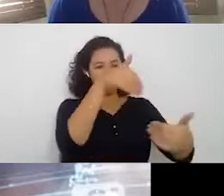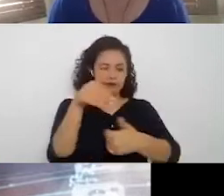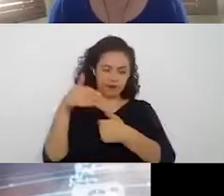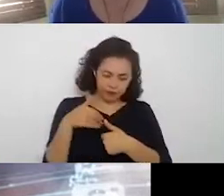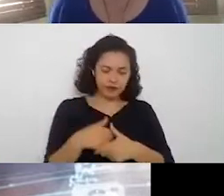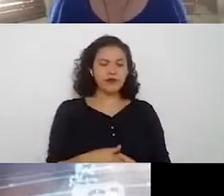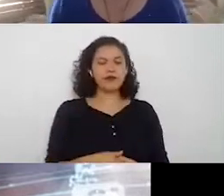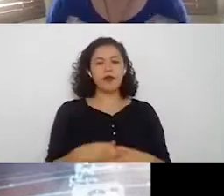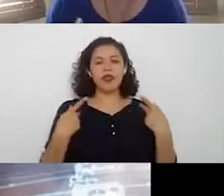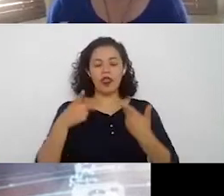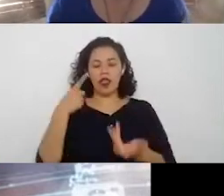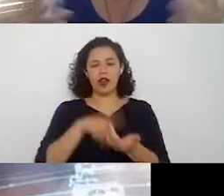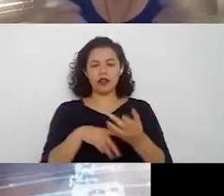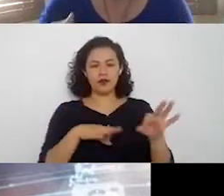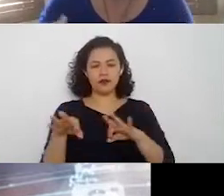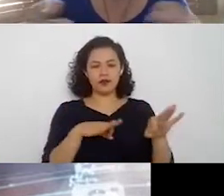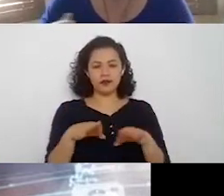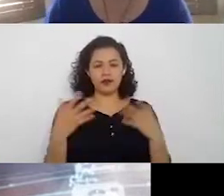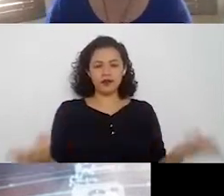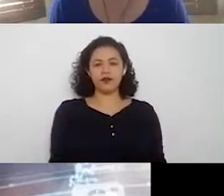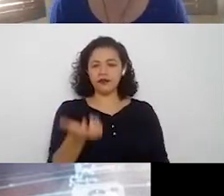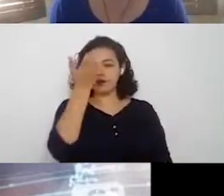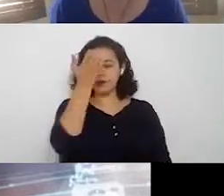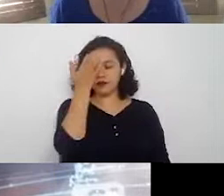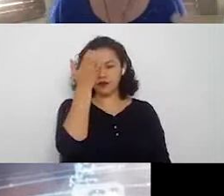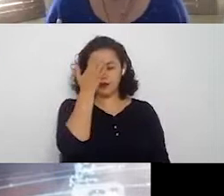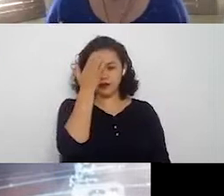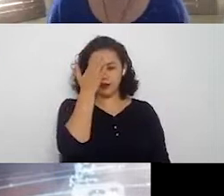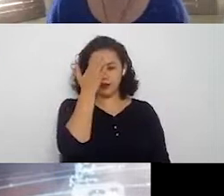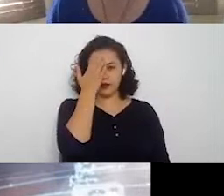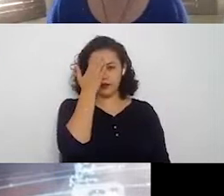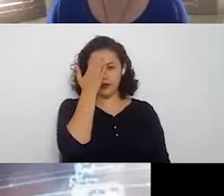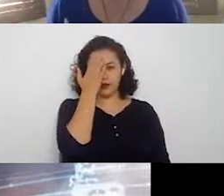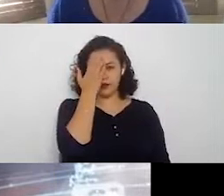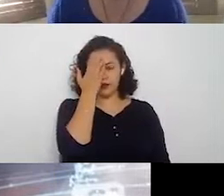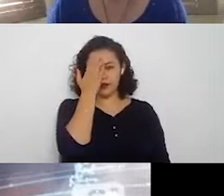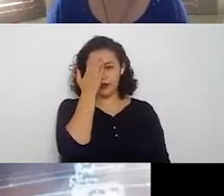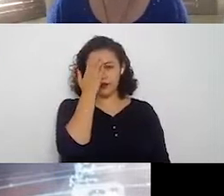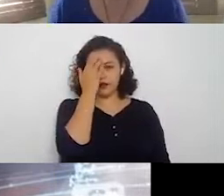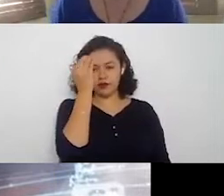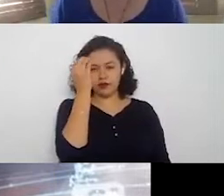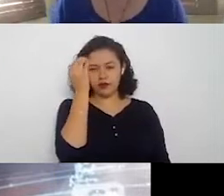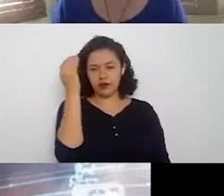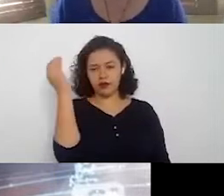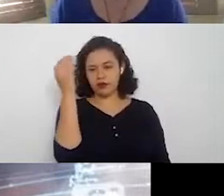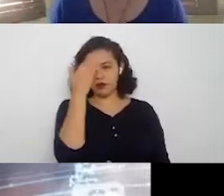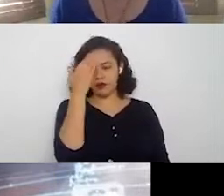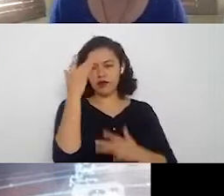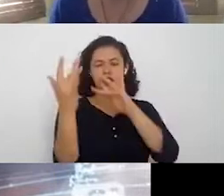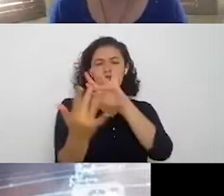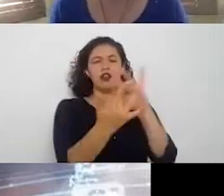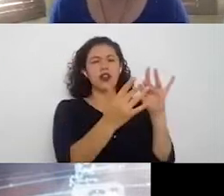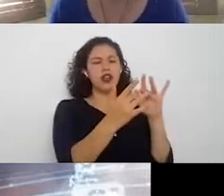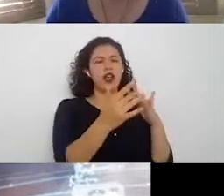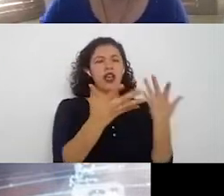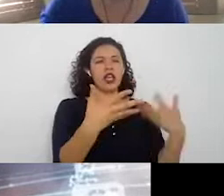en la operación conozca, se empape de este tipo de regulaciones y de cambios que estamos